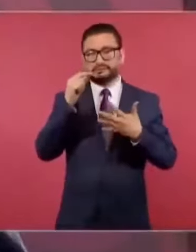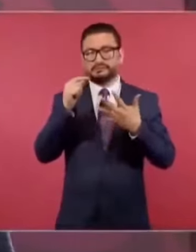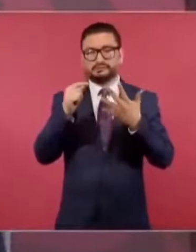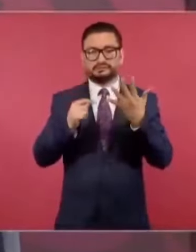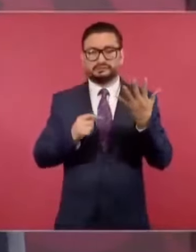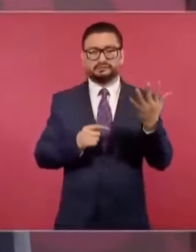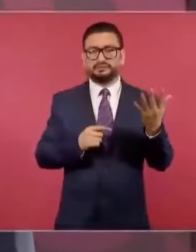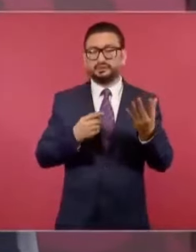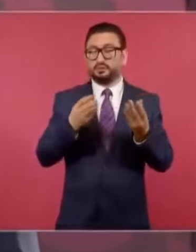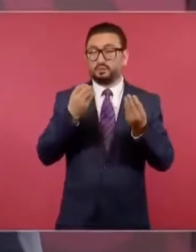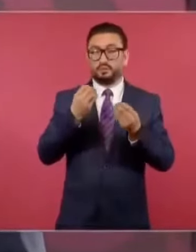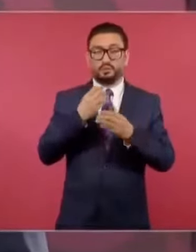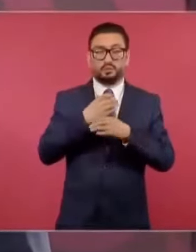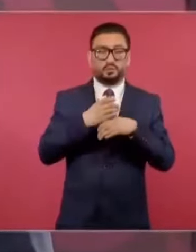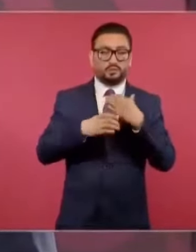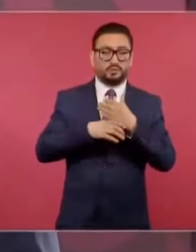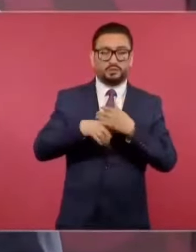de mentiras.